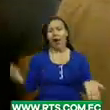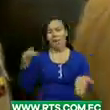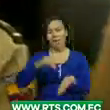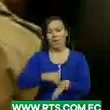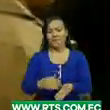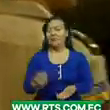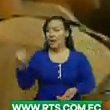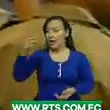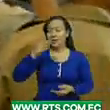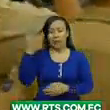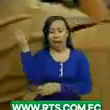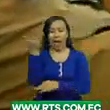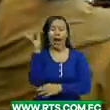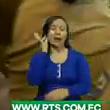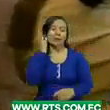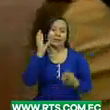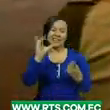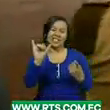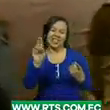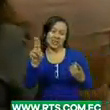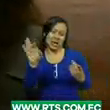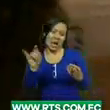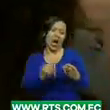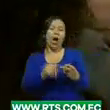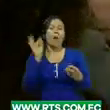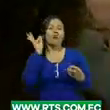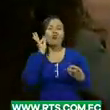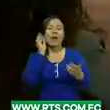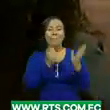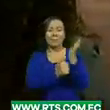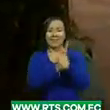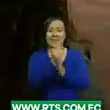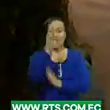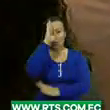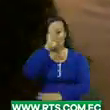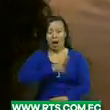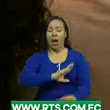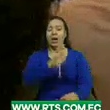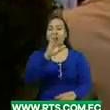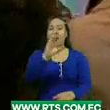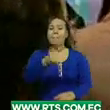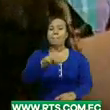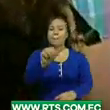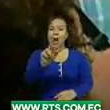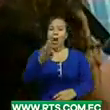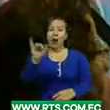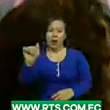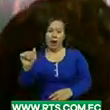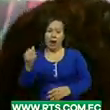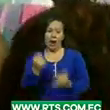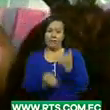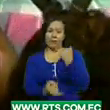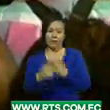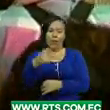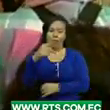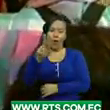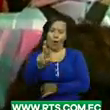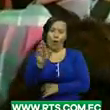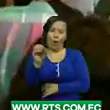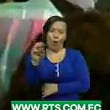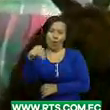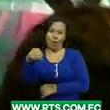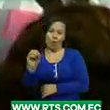la alcaldesa cynthia viteri y la ministra de gobierno maría paula romo al salón de la ciudad que estaba lleno por un lado los concejales y representantes